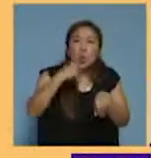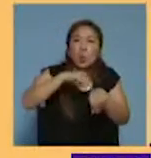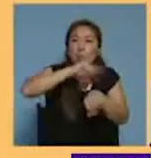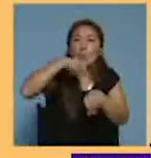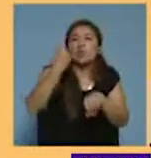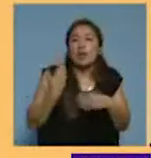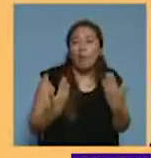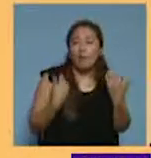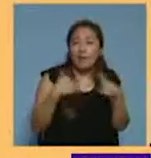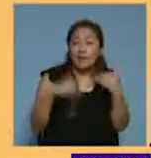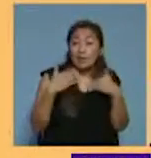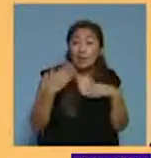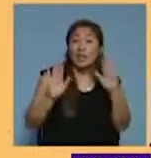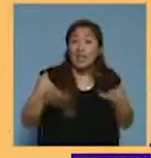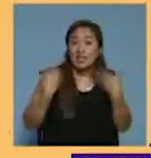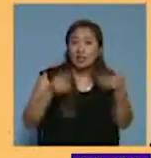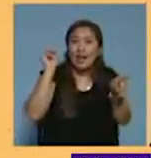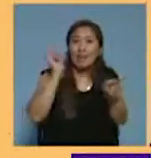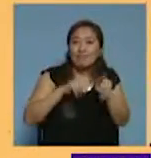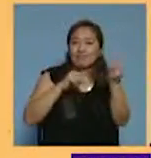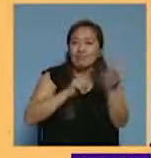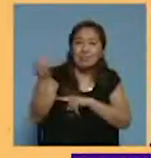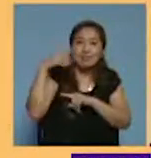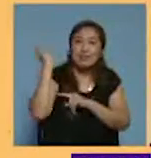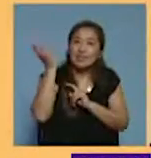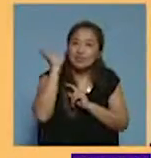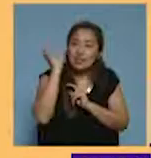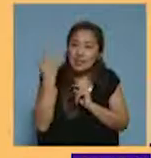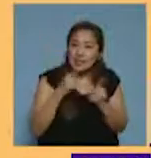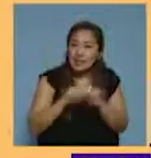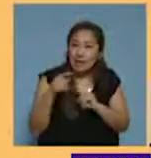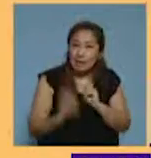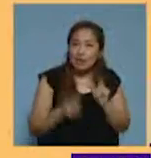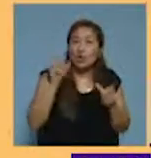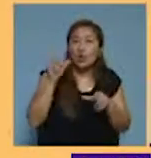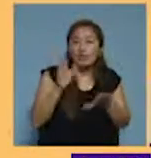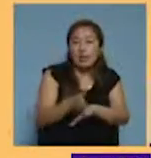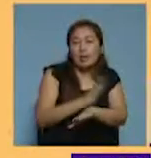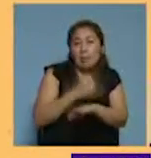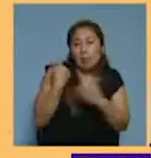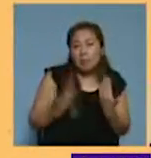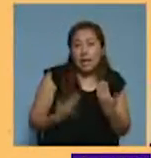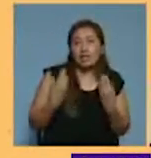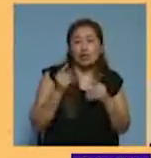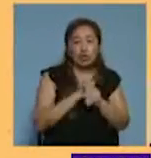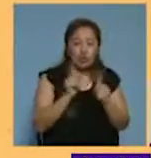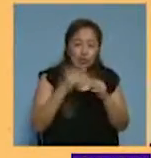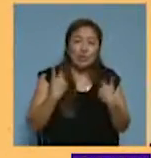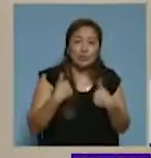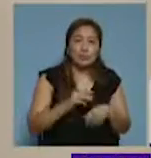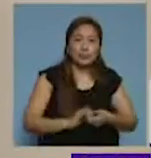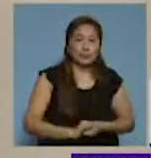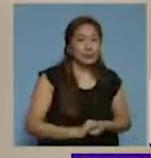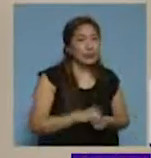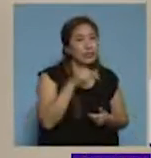entonces las alertas tienen que ser instantáneas y meteorológicas no la alerta temprana que se prevé con mucho tiempo y